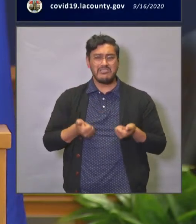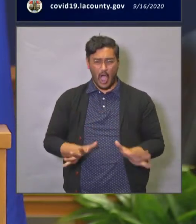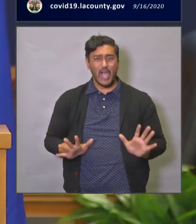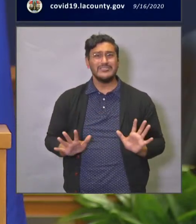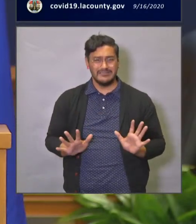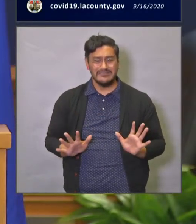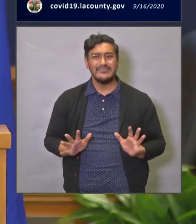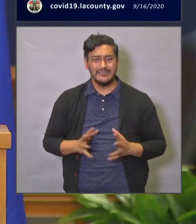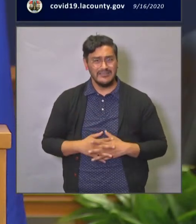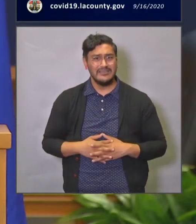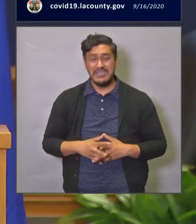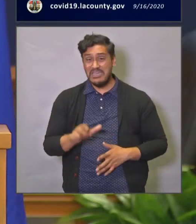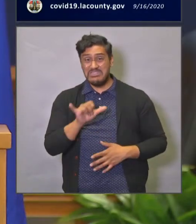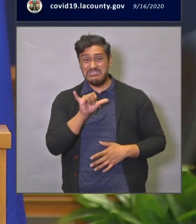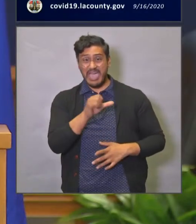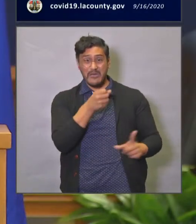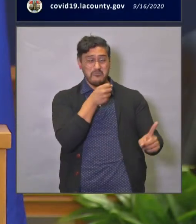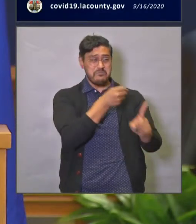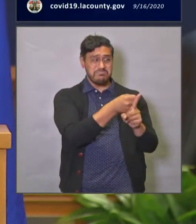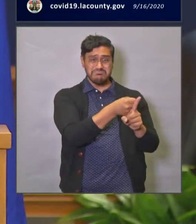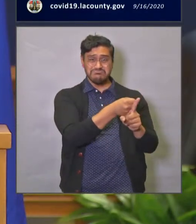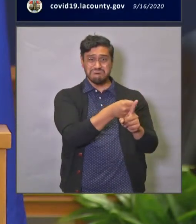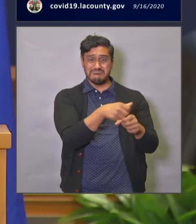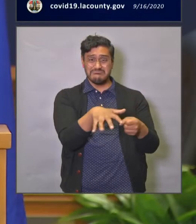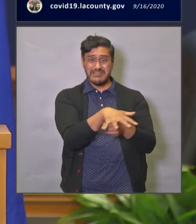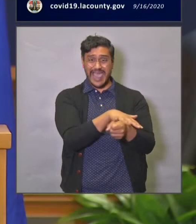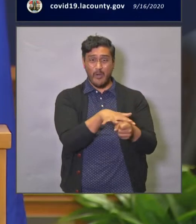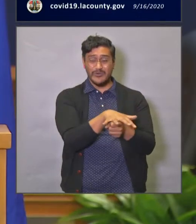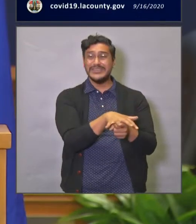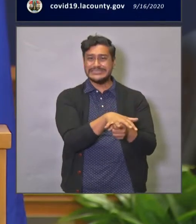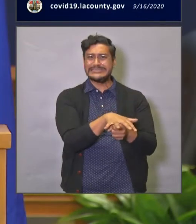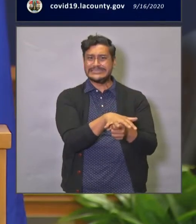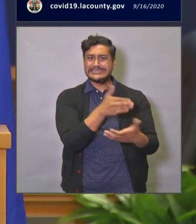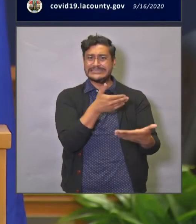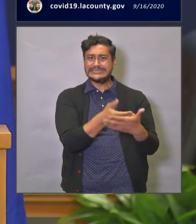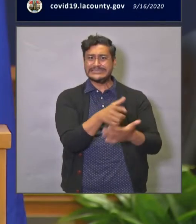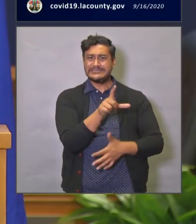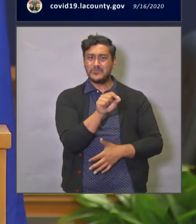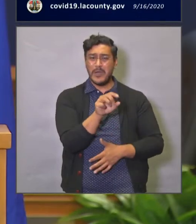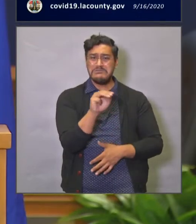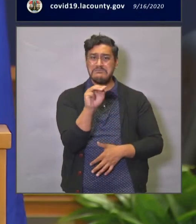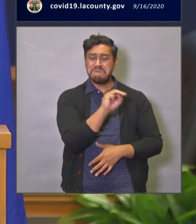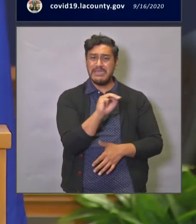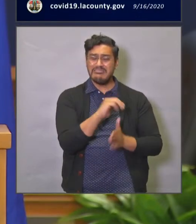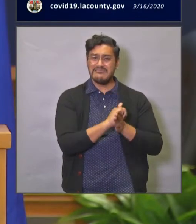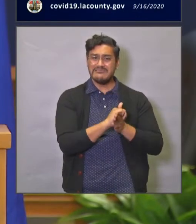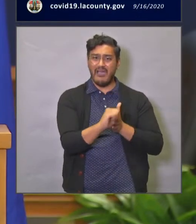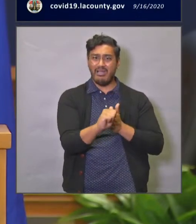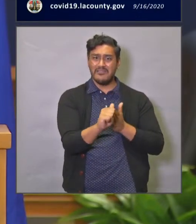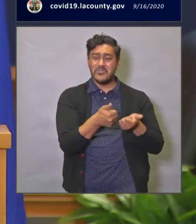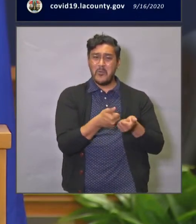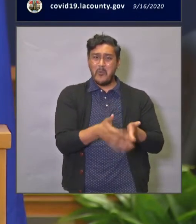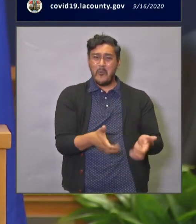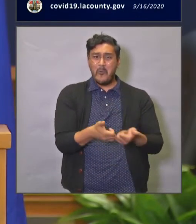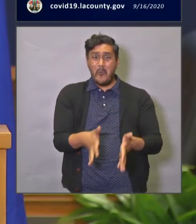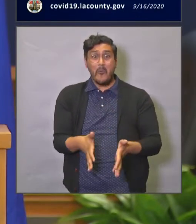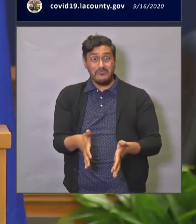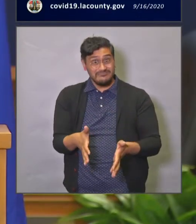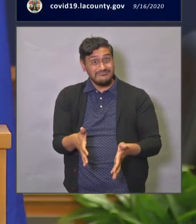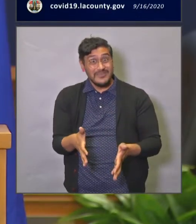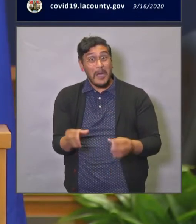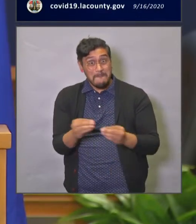El impacto total en el condado ha llegado a más que $20 millones y sigue subiendo.